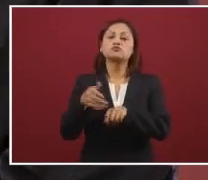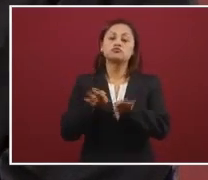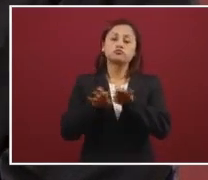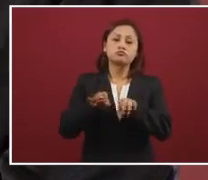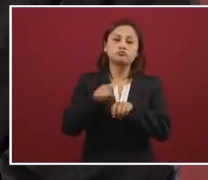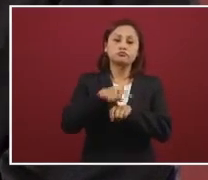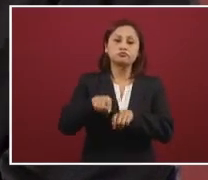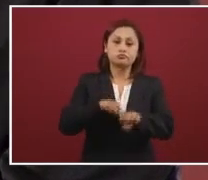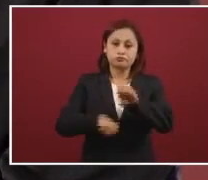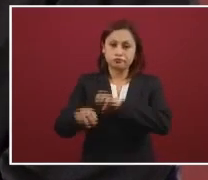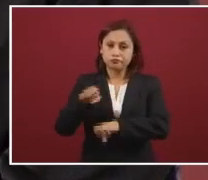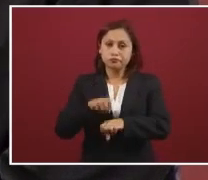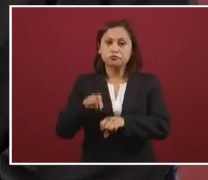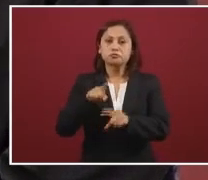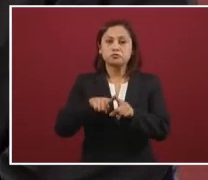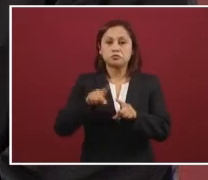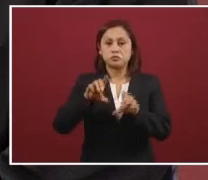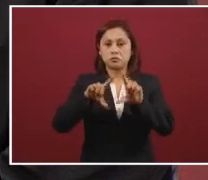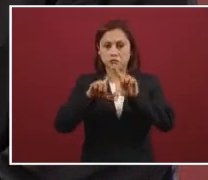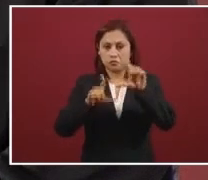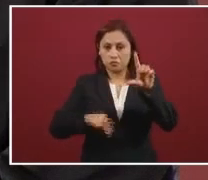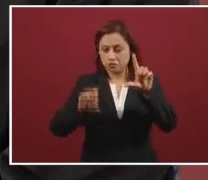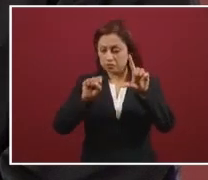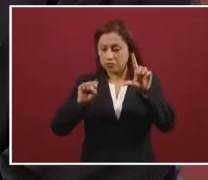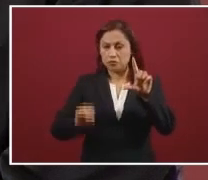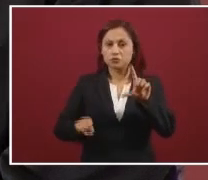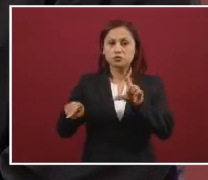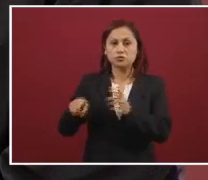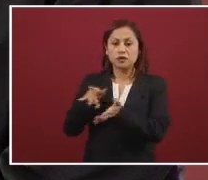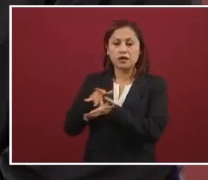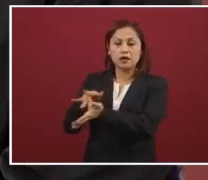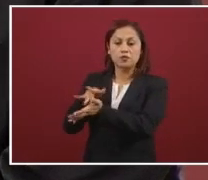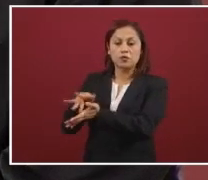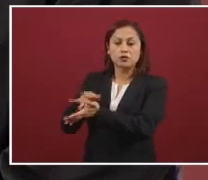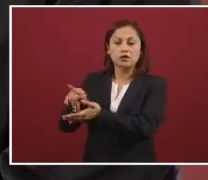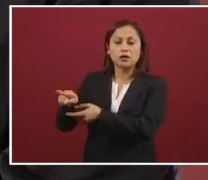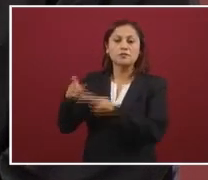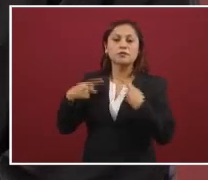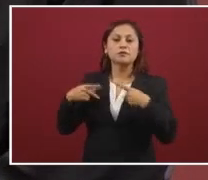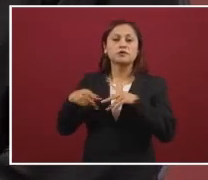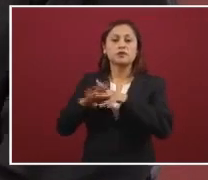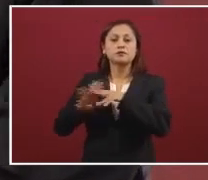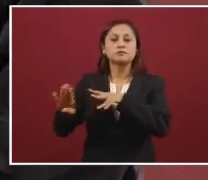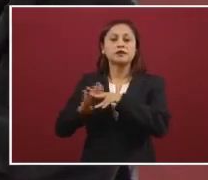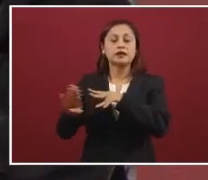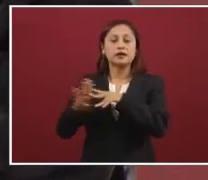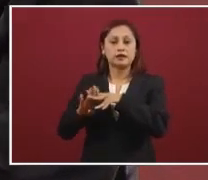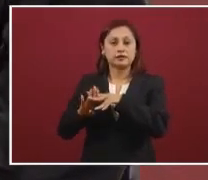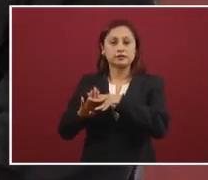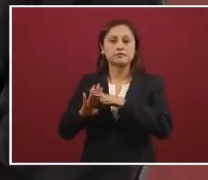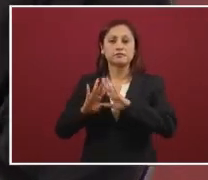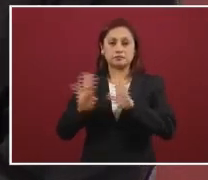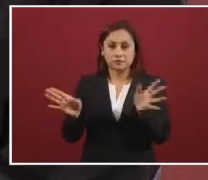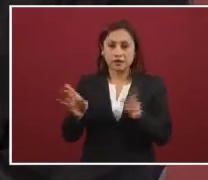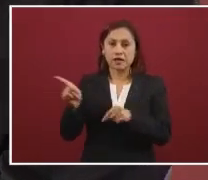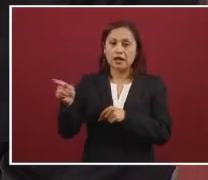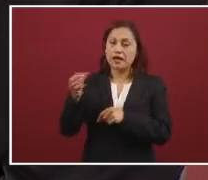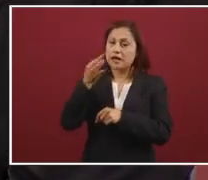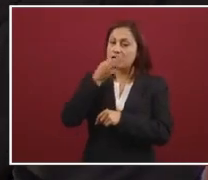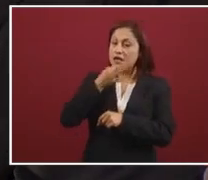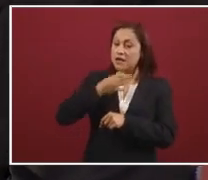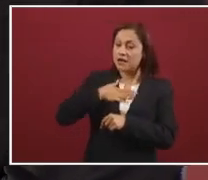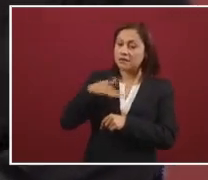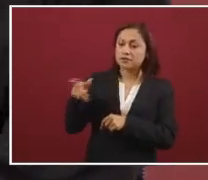país para apoyar a migrantes. Nos informó Horacio